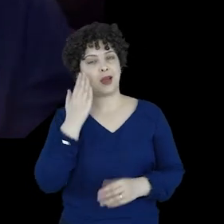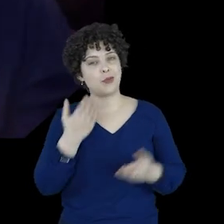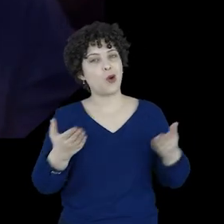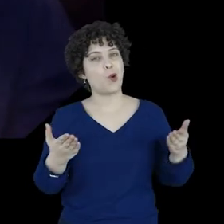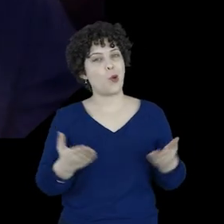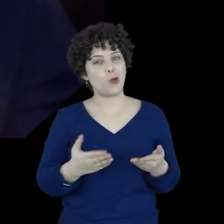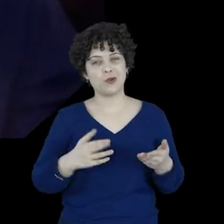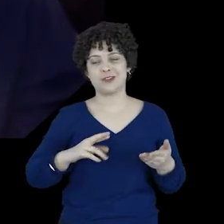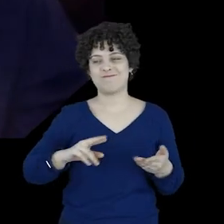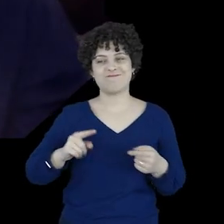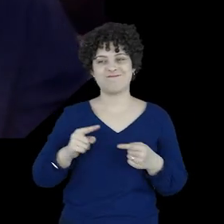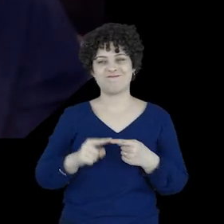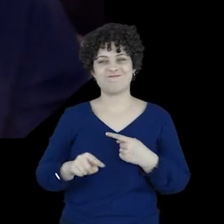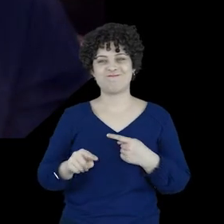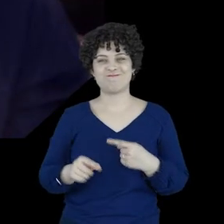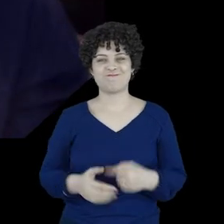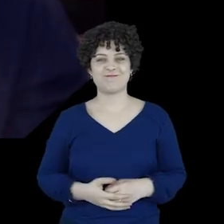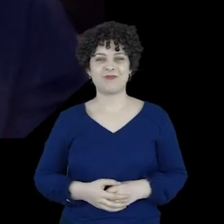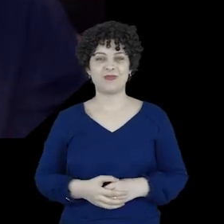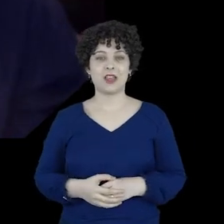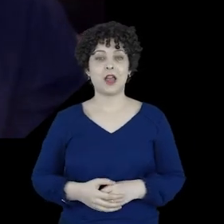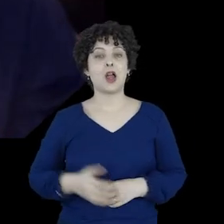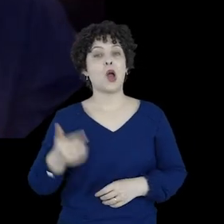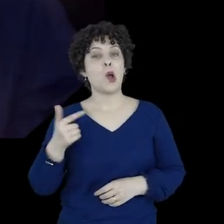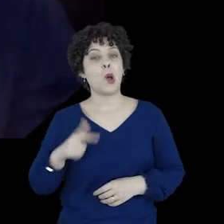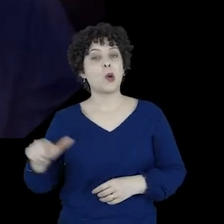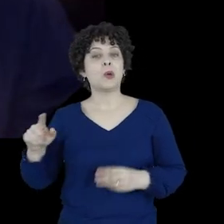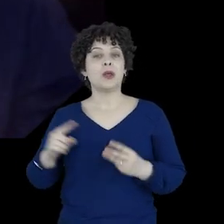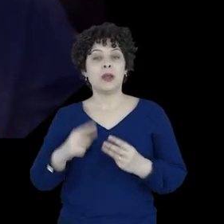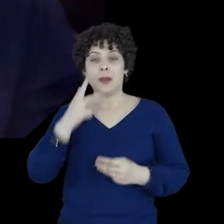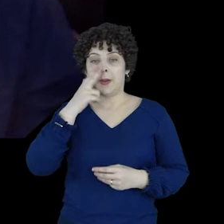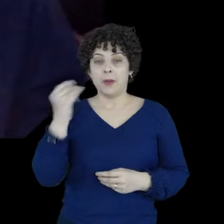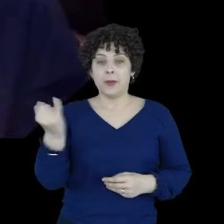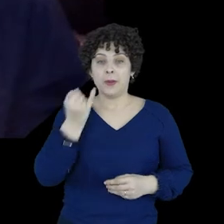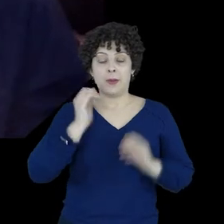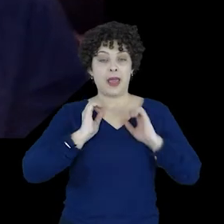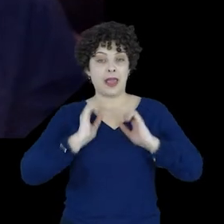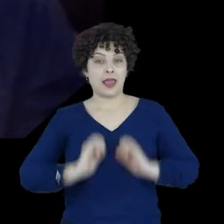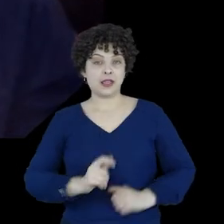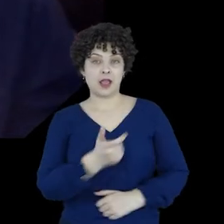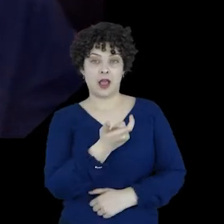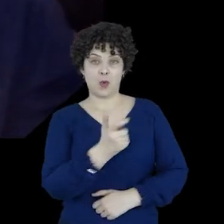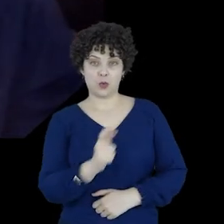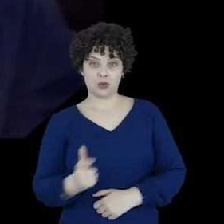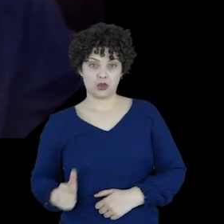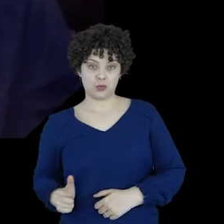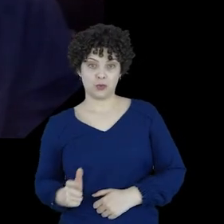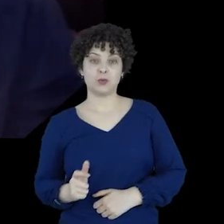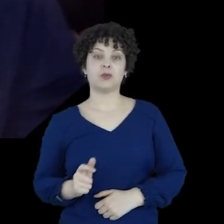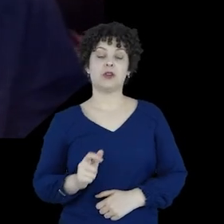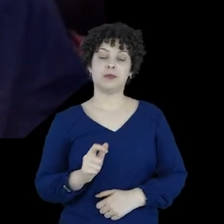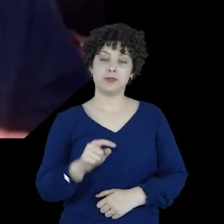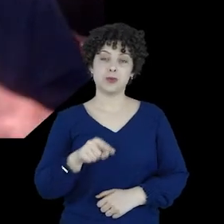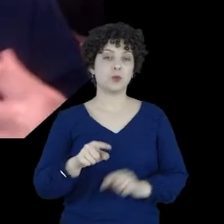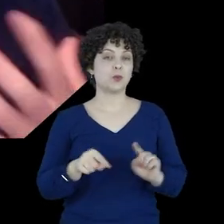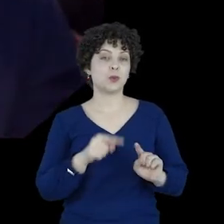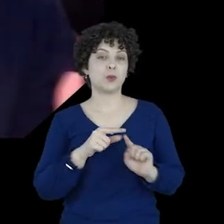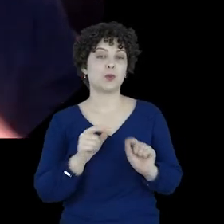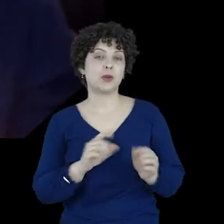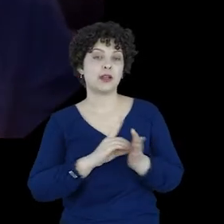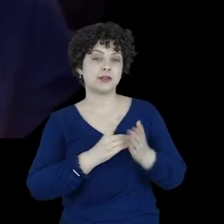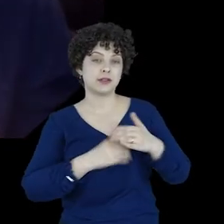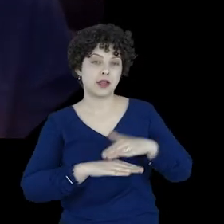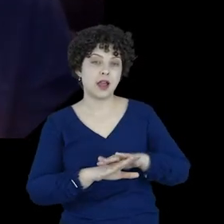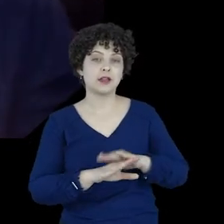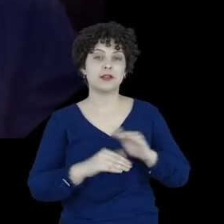día no estaría sucediendo. Y el otro punto que también me pareció relevante es la ética de los algoritmos, en el sentido que el